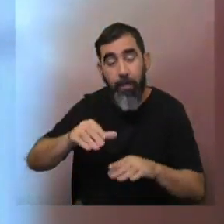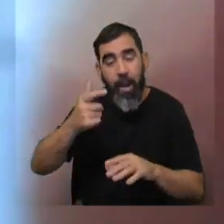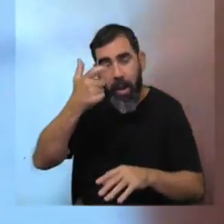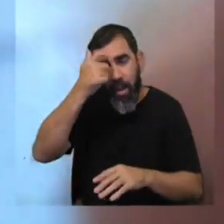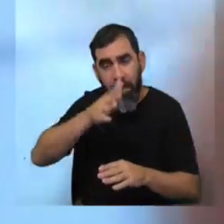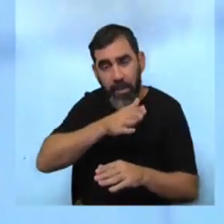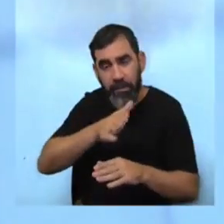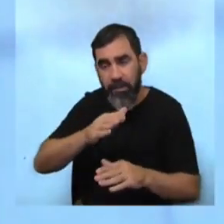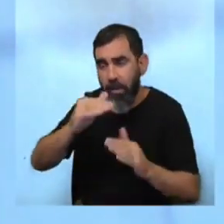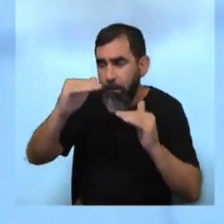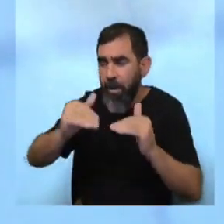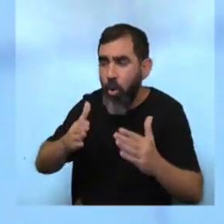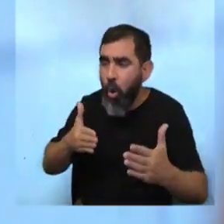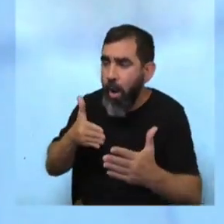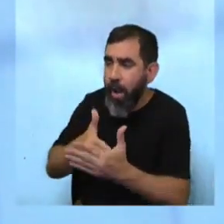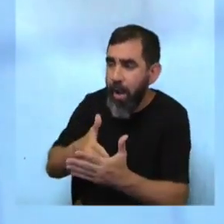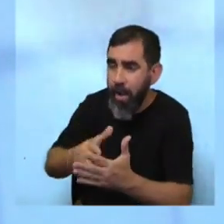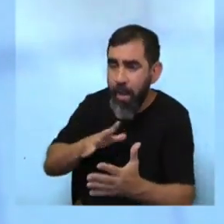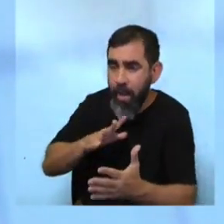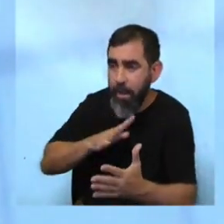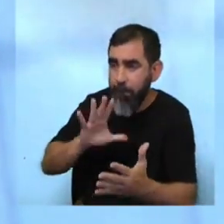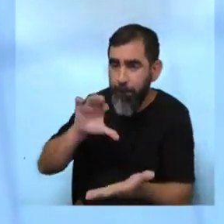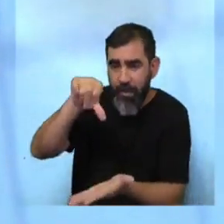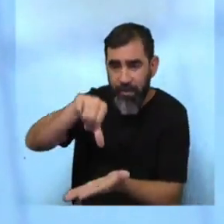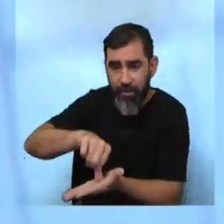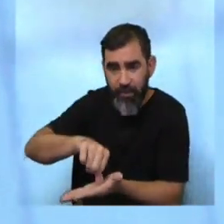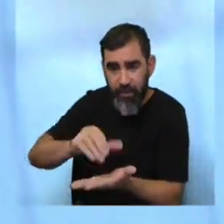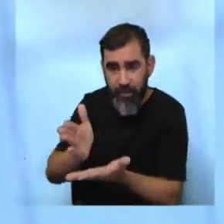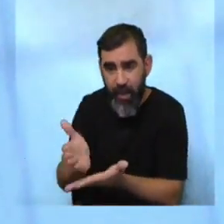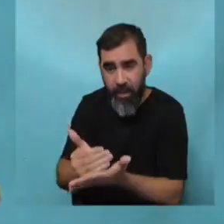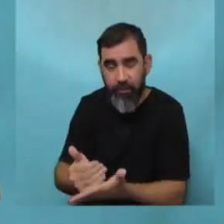que menos límites tiene geográfico, ¿no?